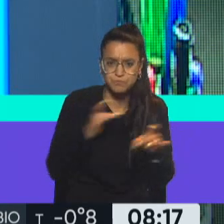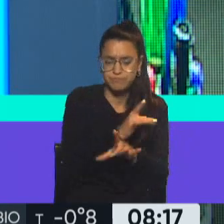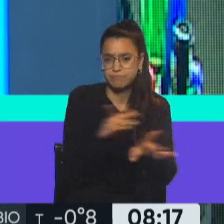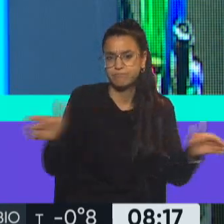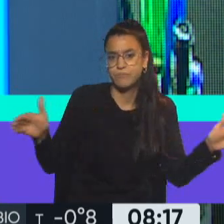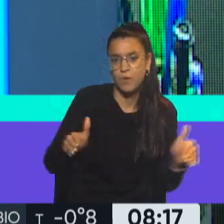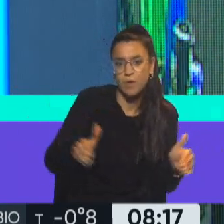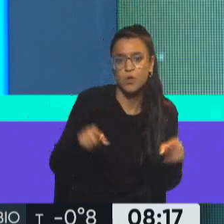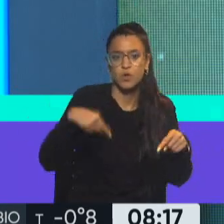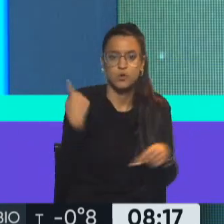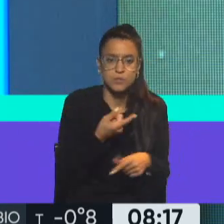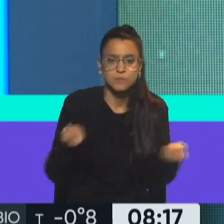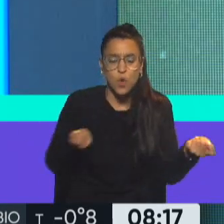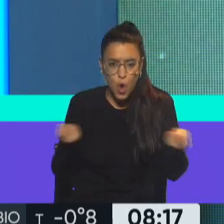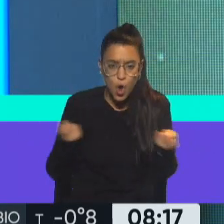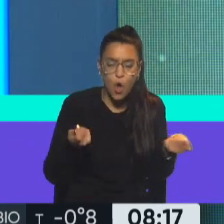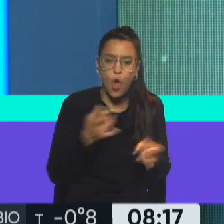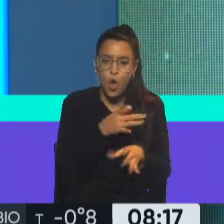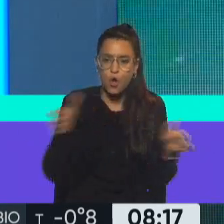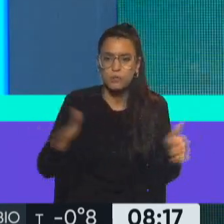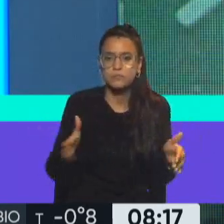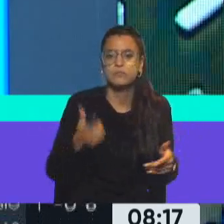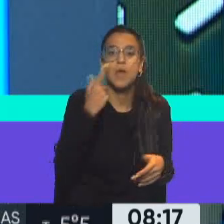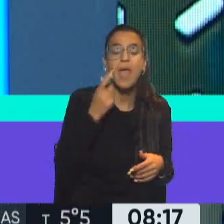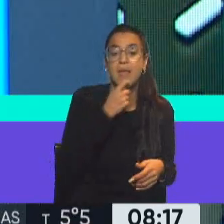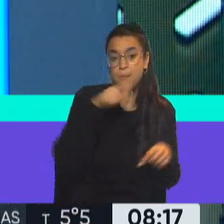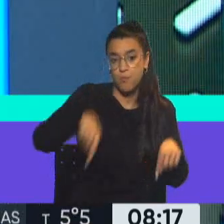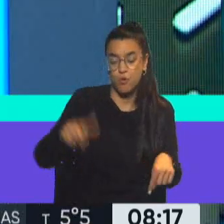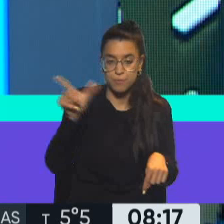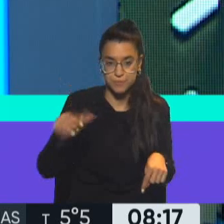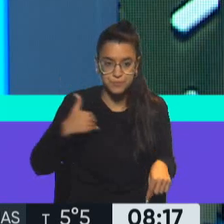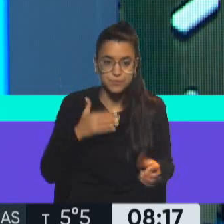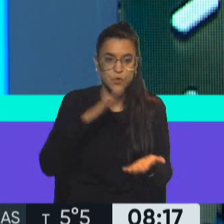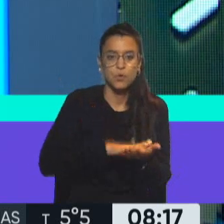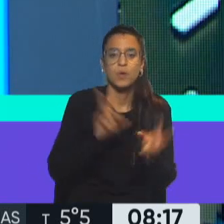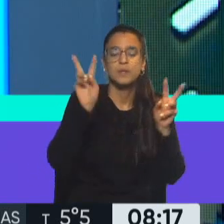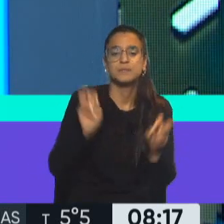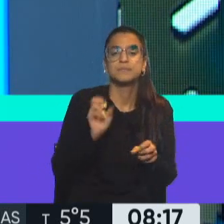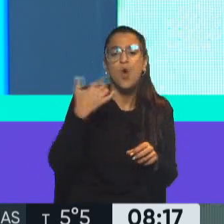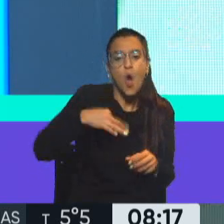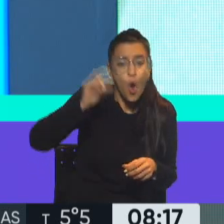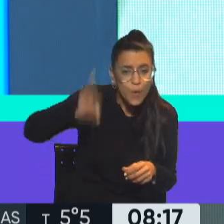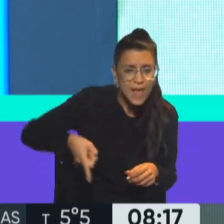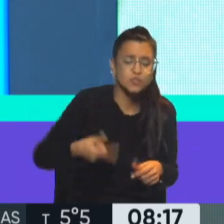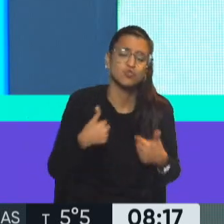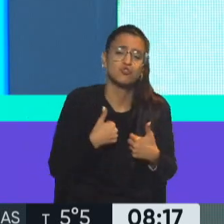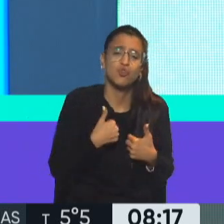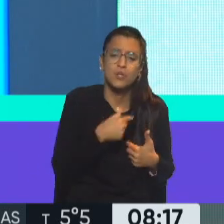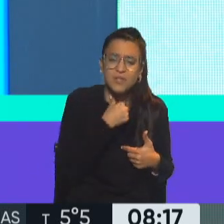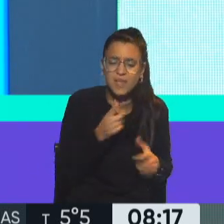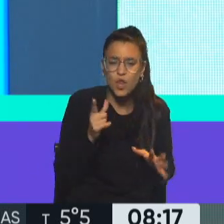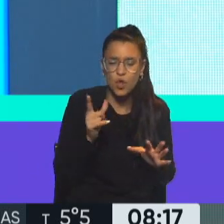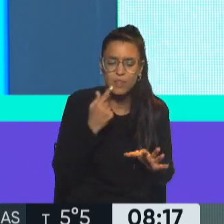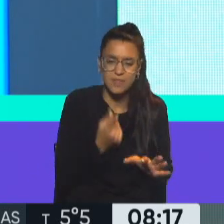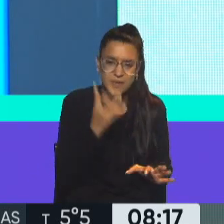epidemia. Venimos controlando la epidemia. Un ejemplo es en Argentina. Con respecto a la obligatoriedad, yo quisiera hacer la